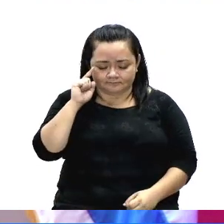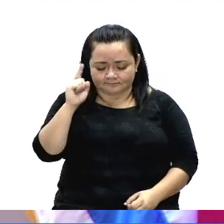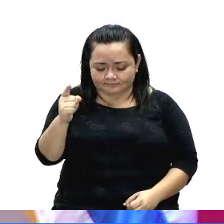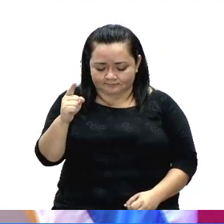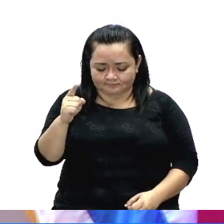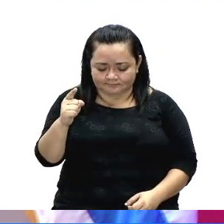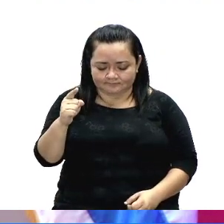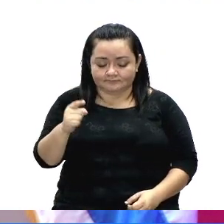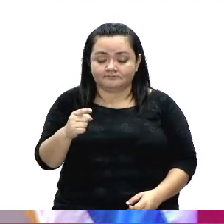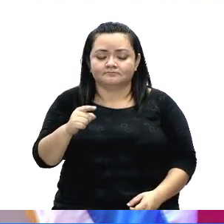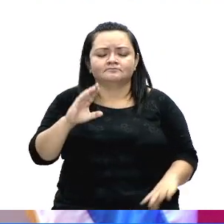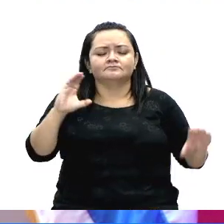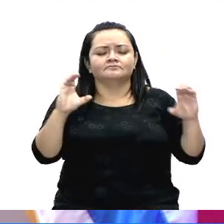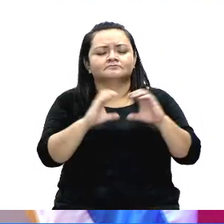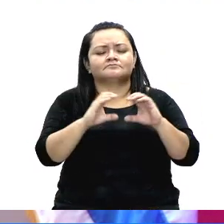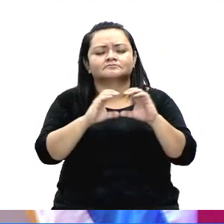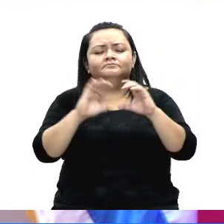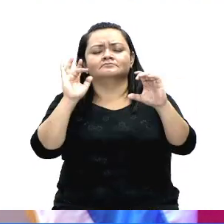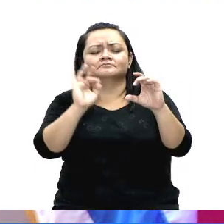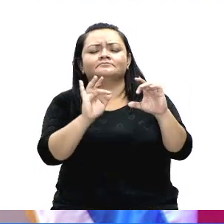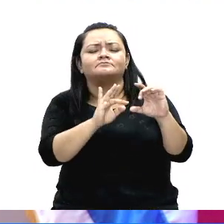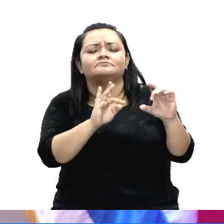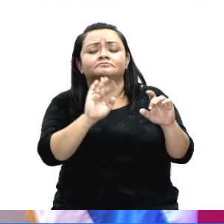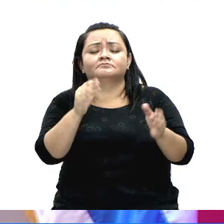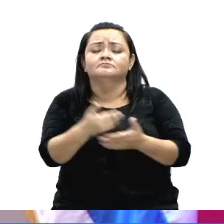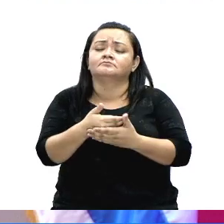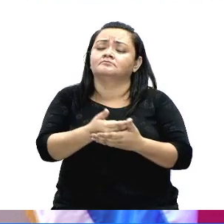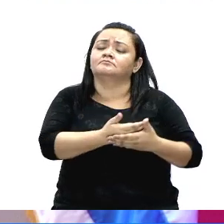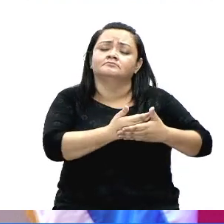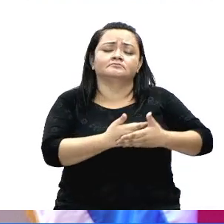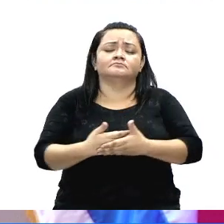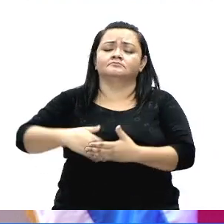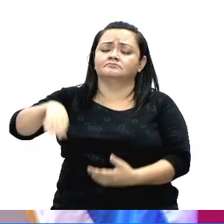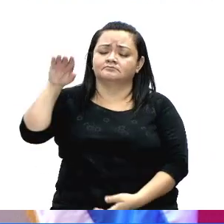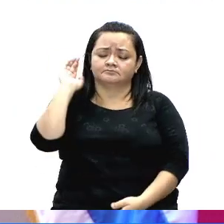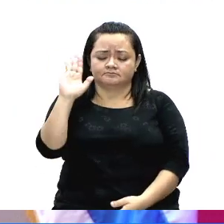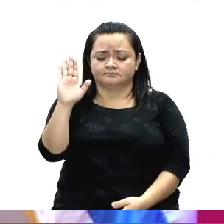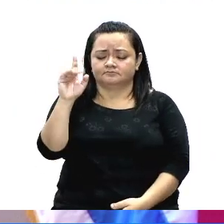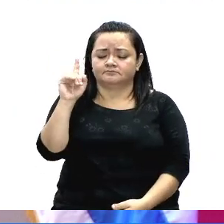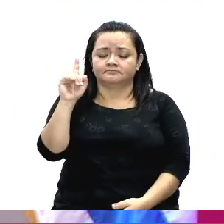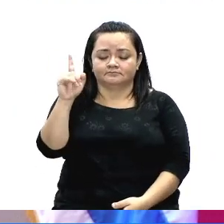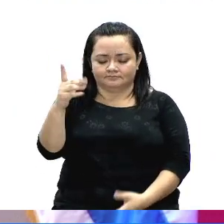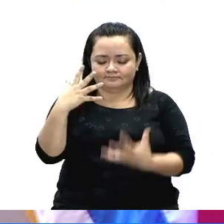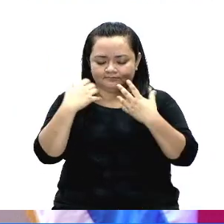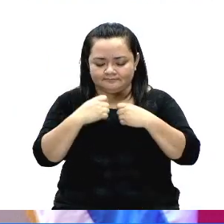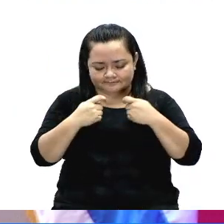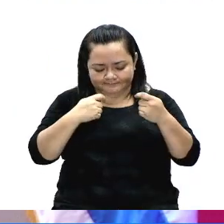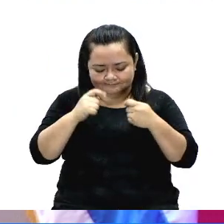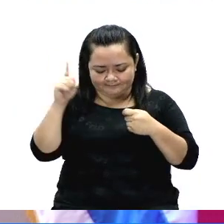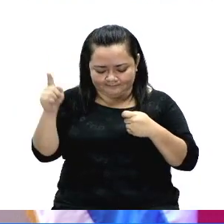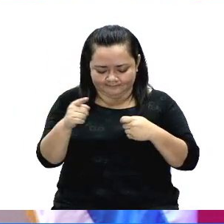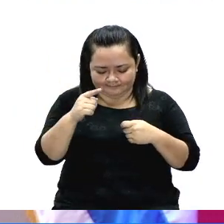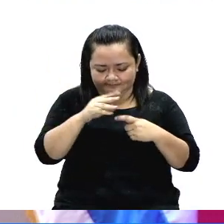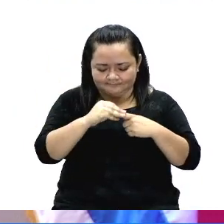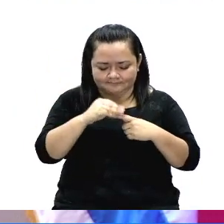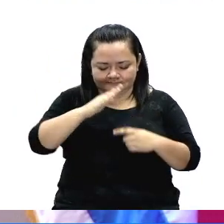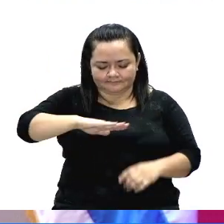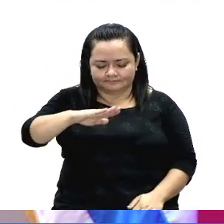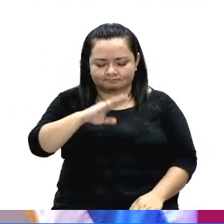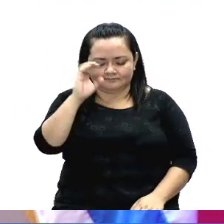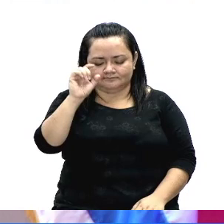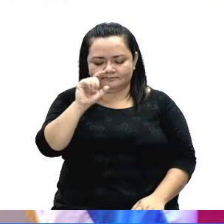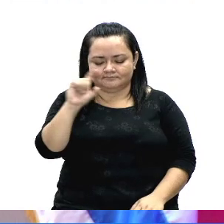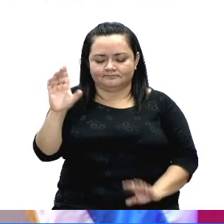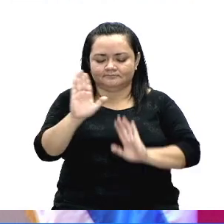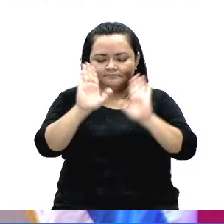habla a tu congregación habla a tus hijos señor a tu pueblo porque eres tú el que quiere llevarnos a ese monte especial en cristo jesús